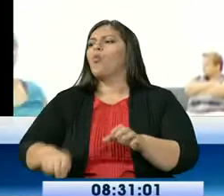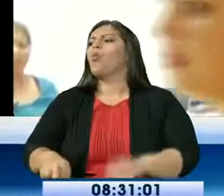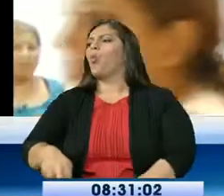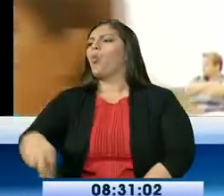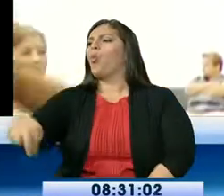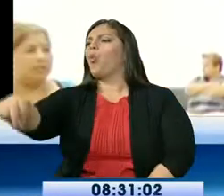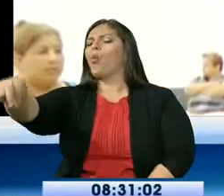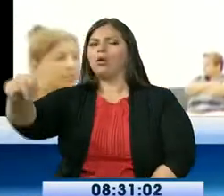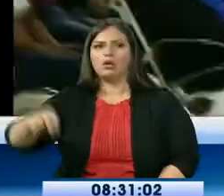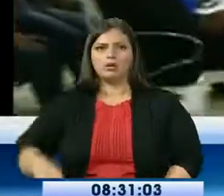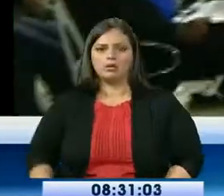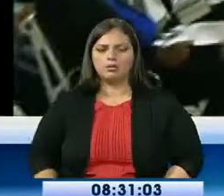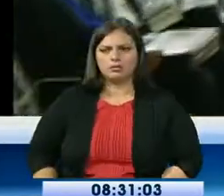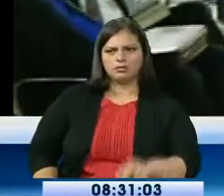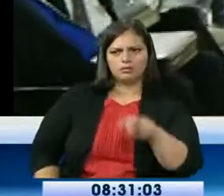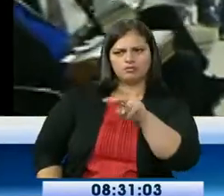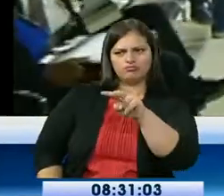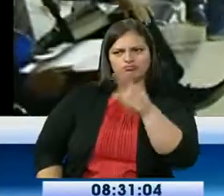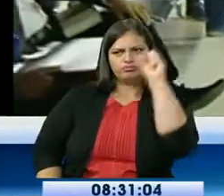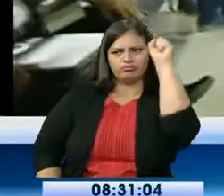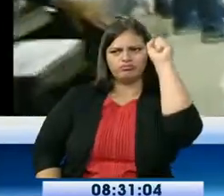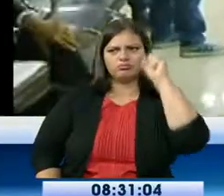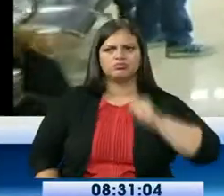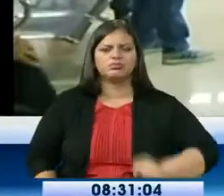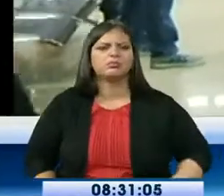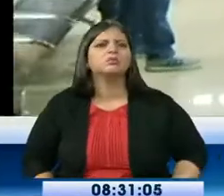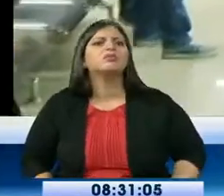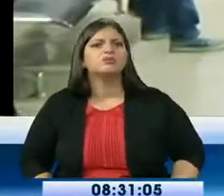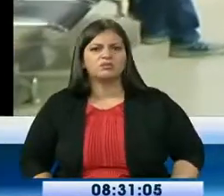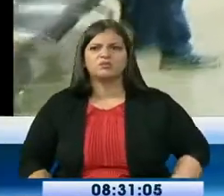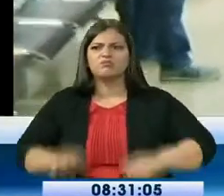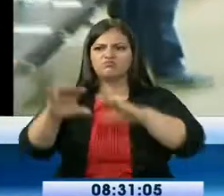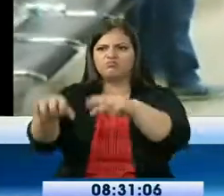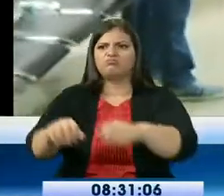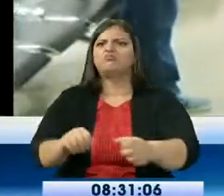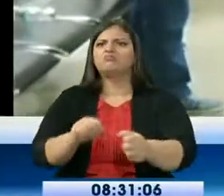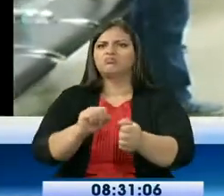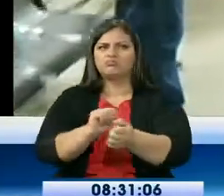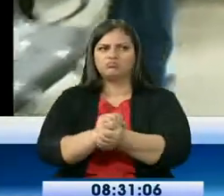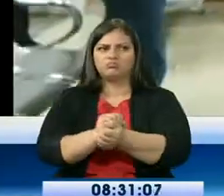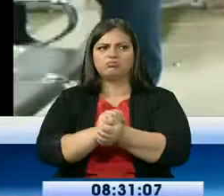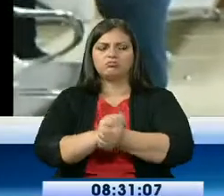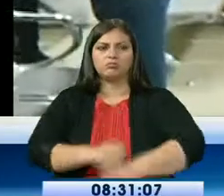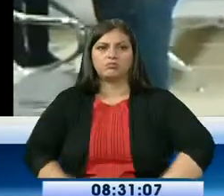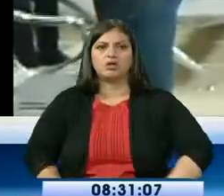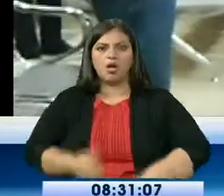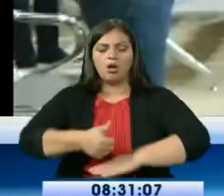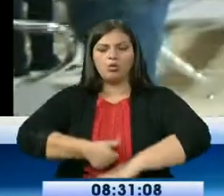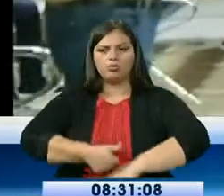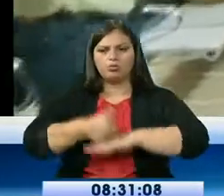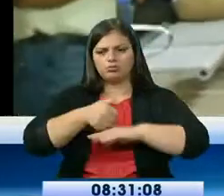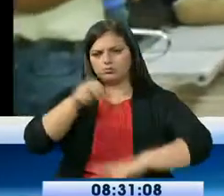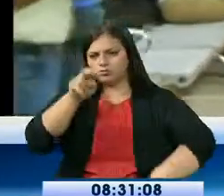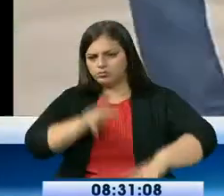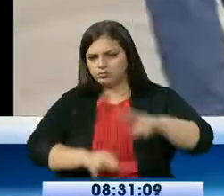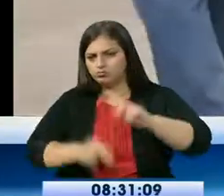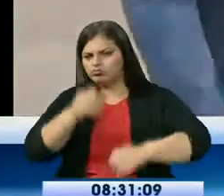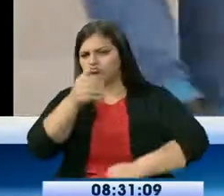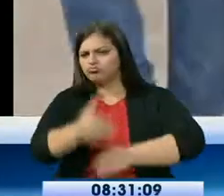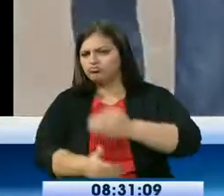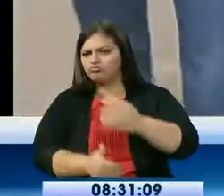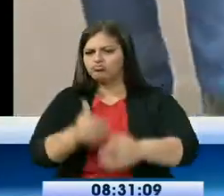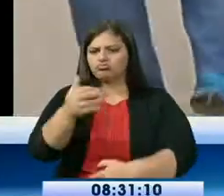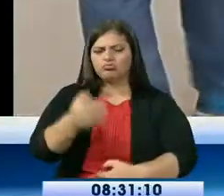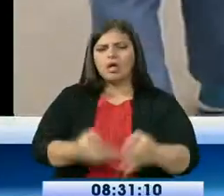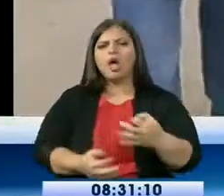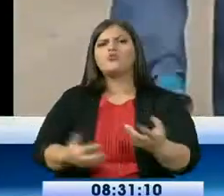ya son personas conocidas. En este caso, el menor fue aislado para continuar con el proceso en fiscalía. A la unidad